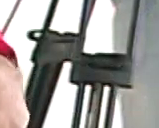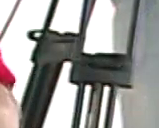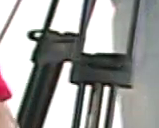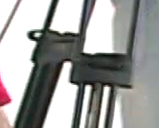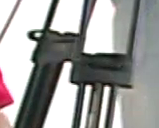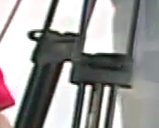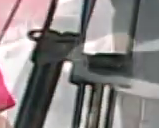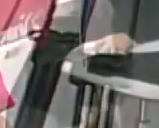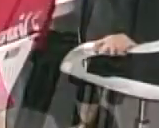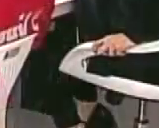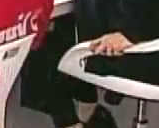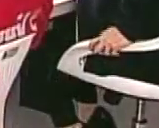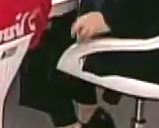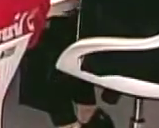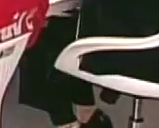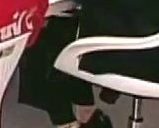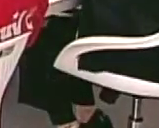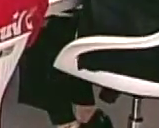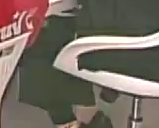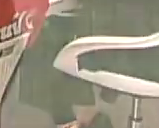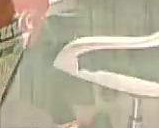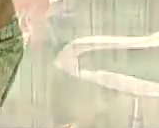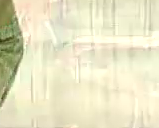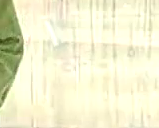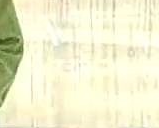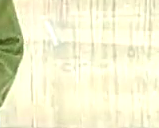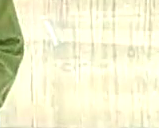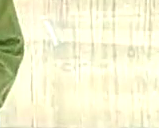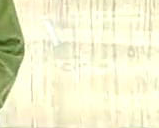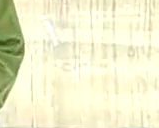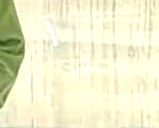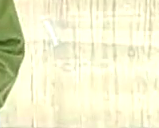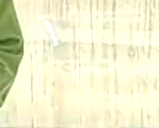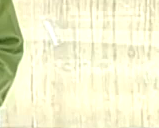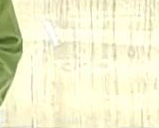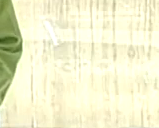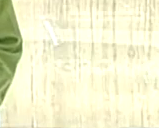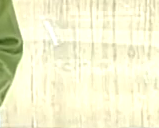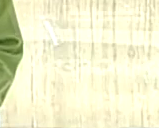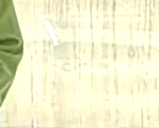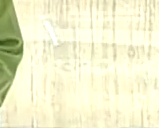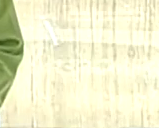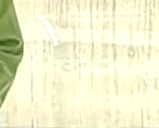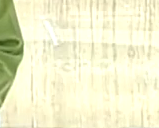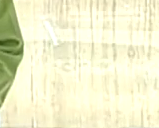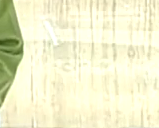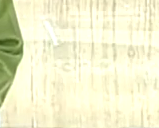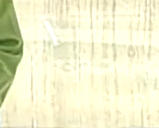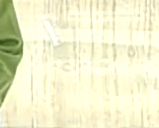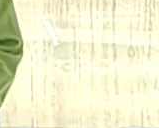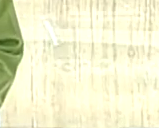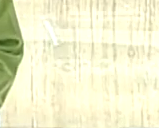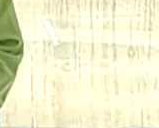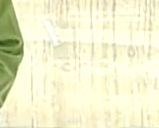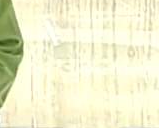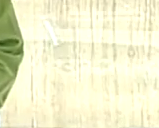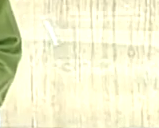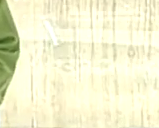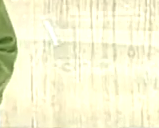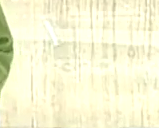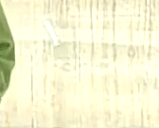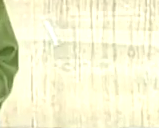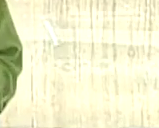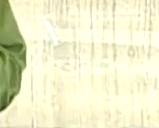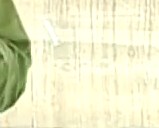trabajo de orientación directa de todas las VCHE, de todos los líderes y lideresas